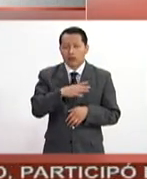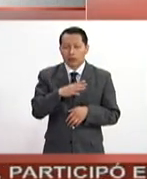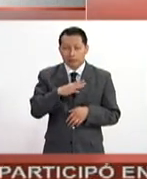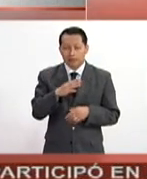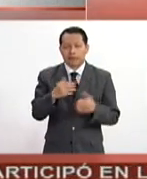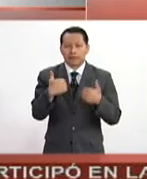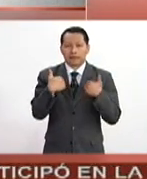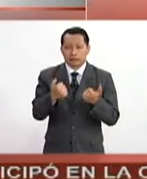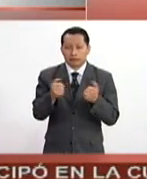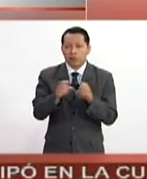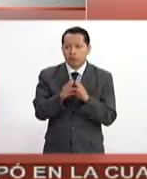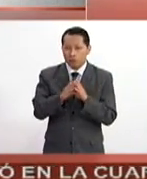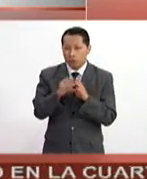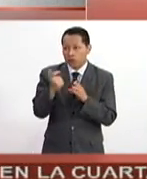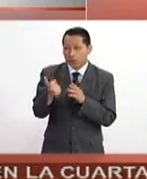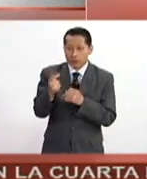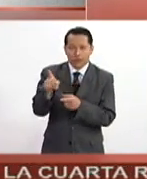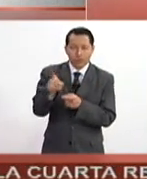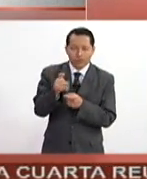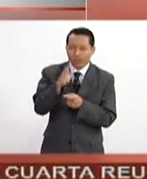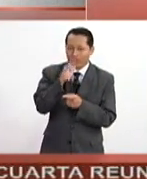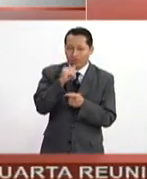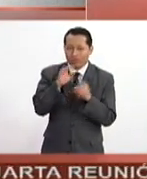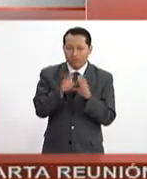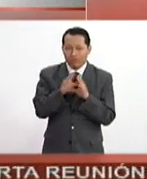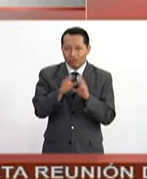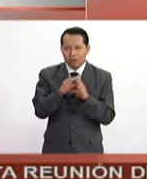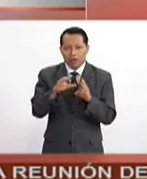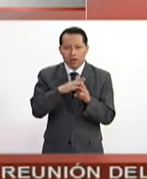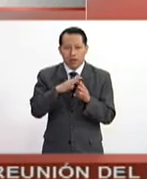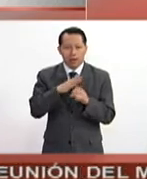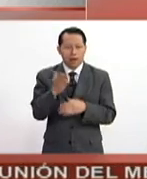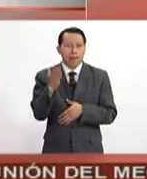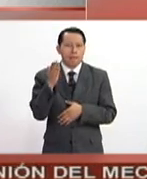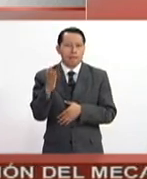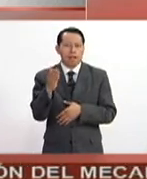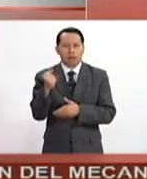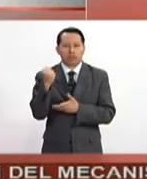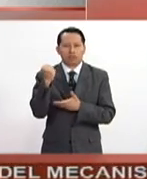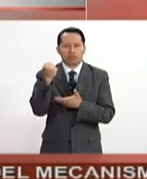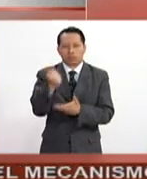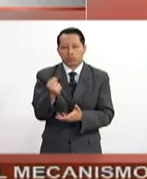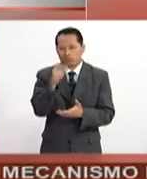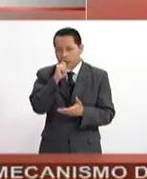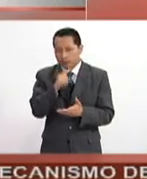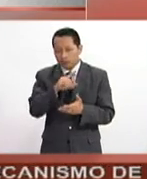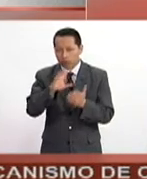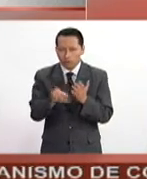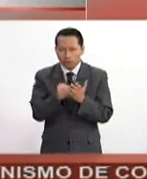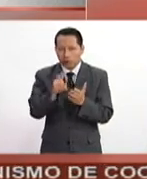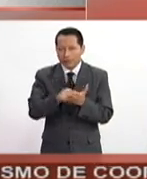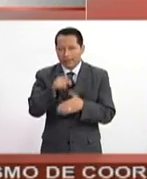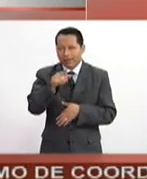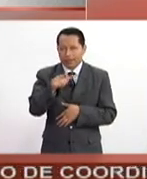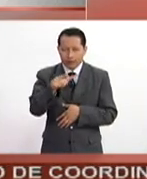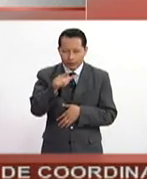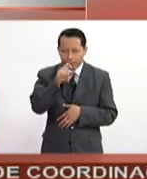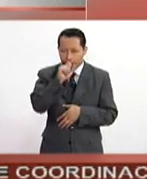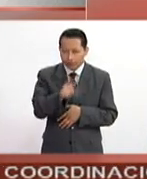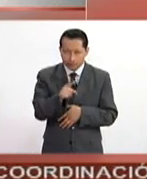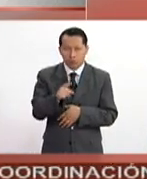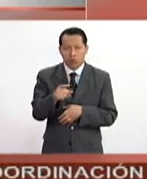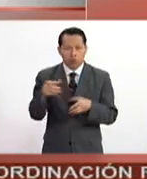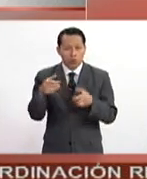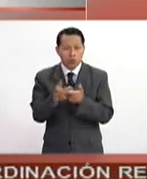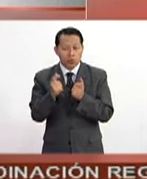no va a poder ser conseguido, por lo menos en el marco de la petición presupuestal suplementaria del 2017. La